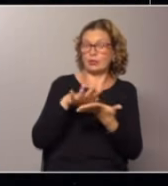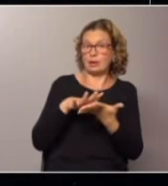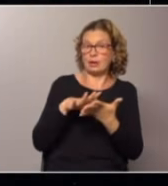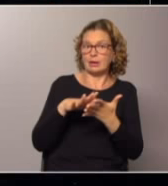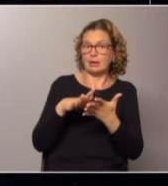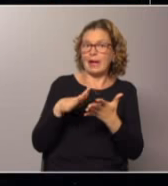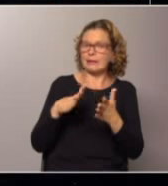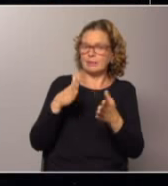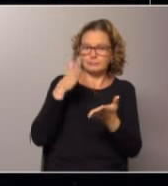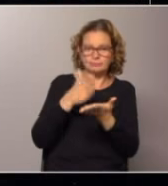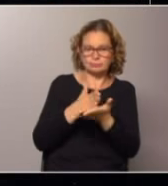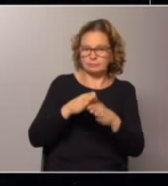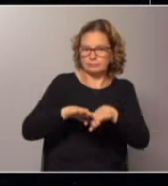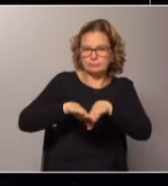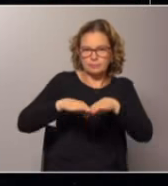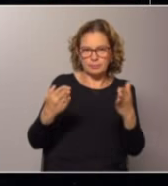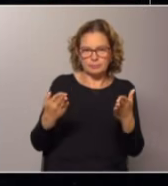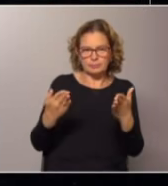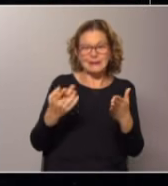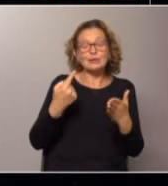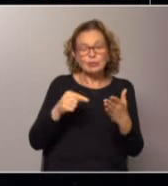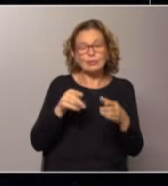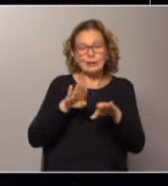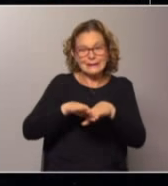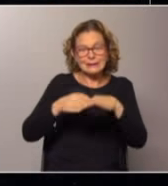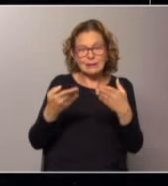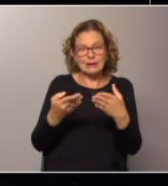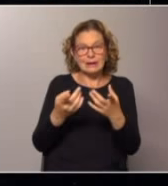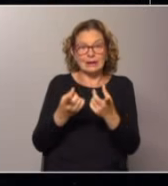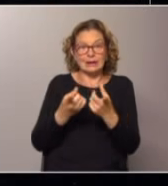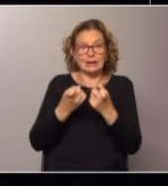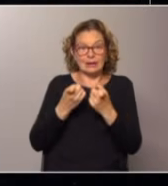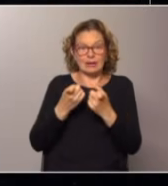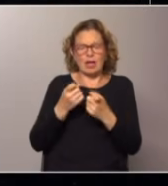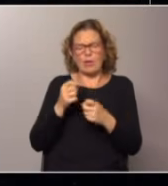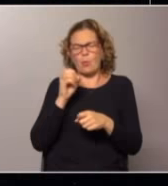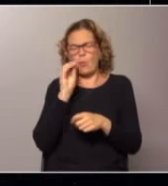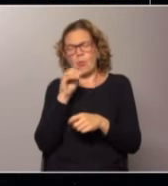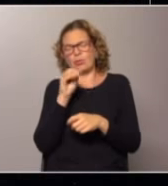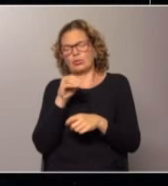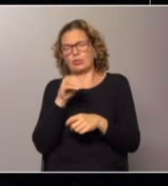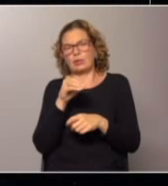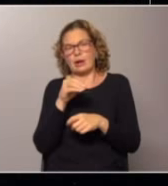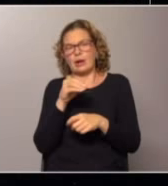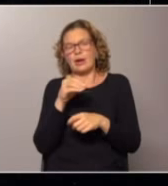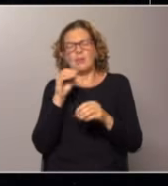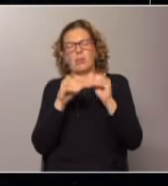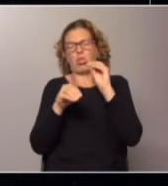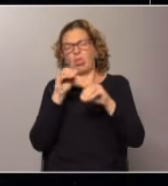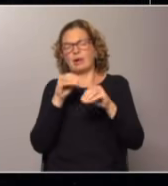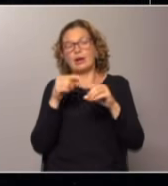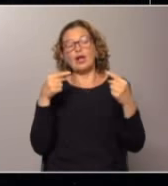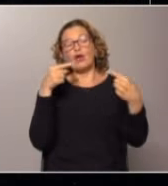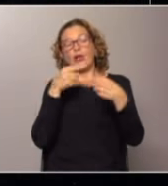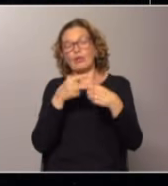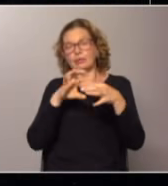que quebrar las y para quebrar la utilizaron y bastardearon los grandes principios de la democracia la libertad de